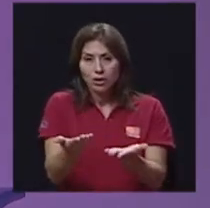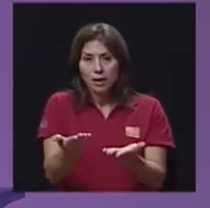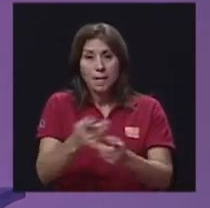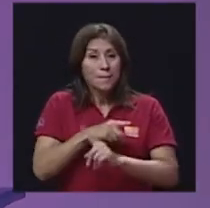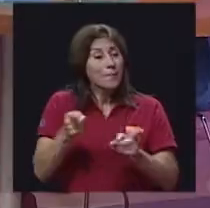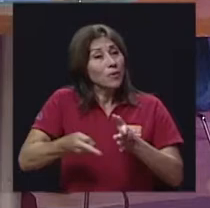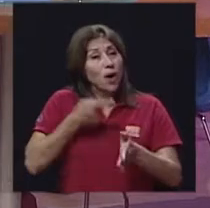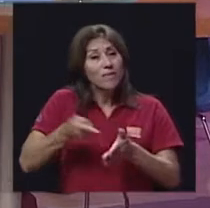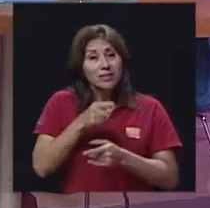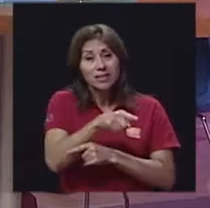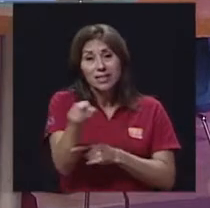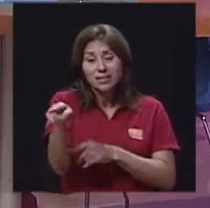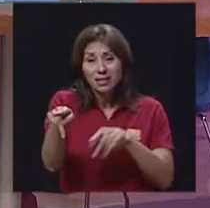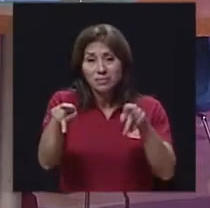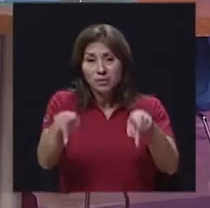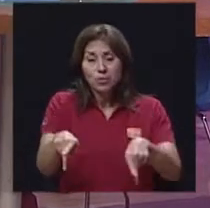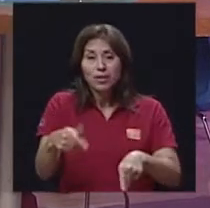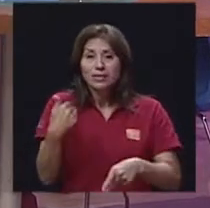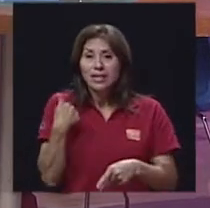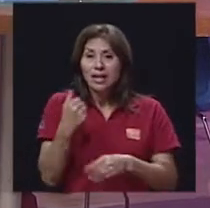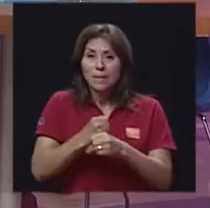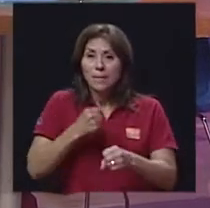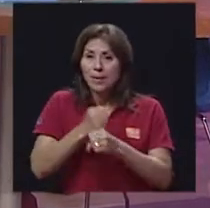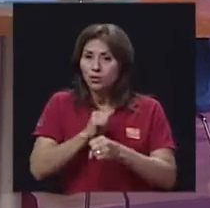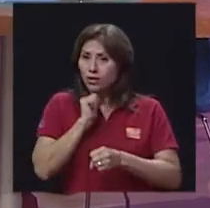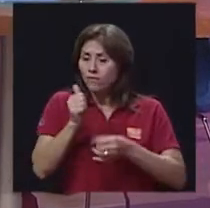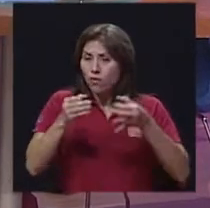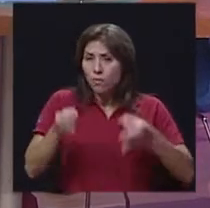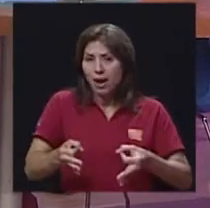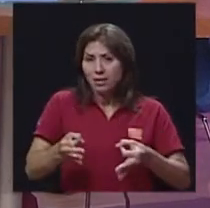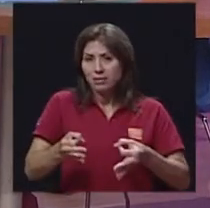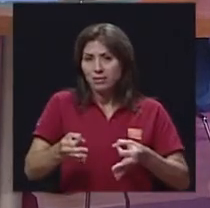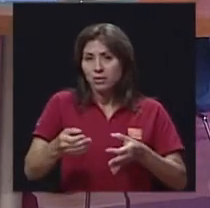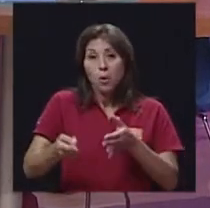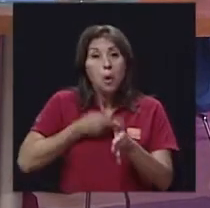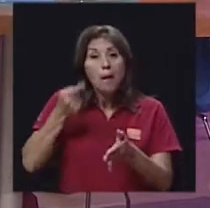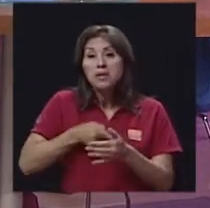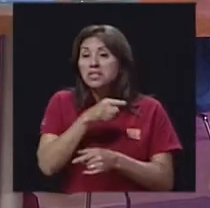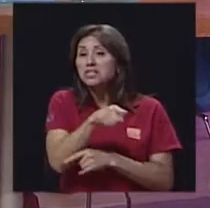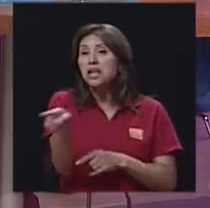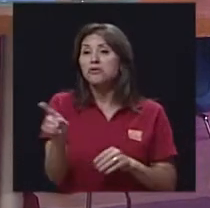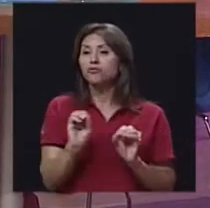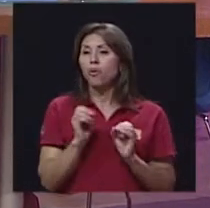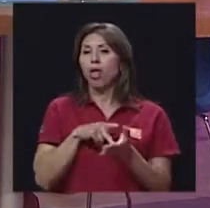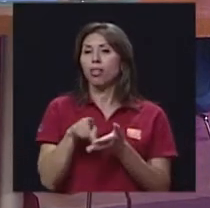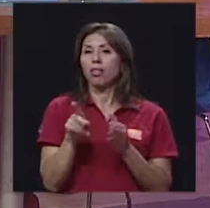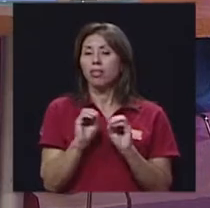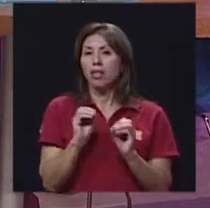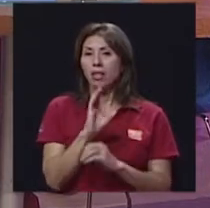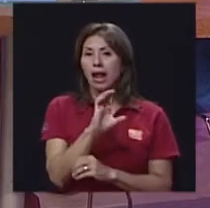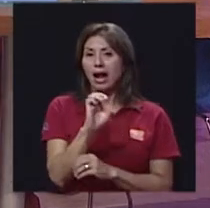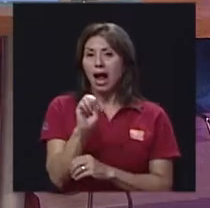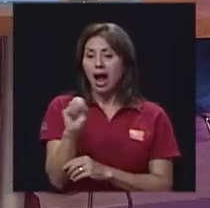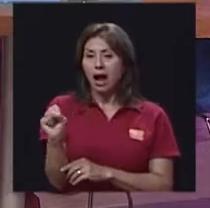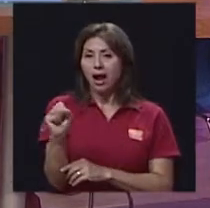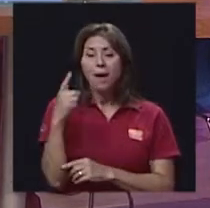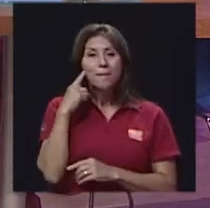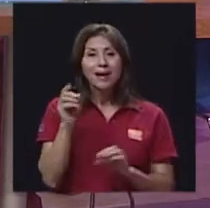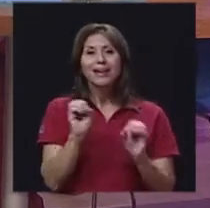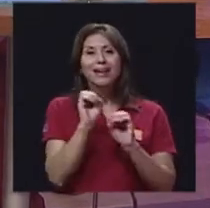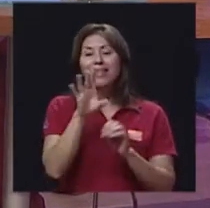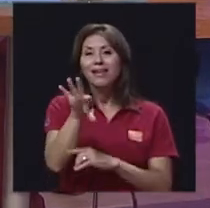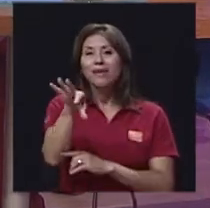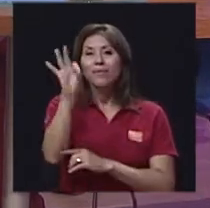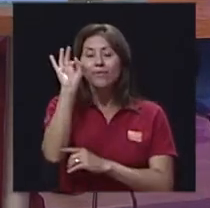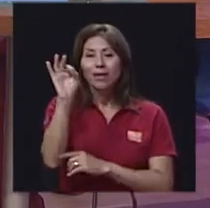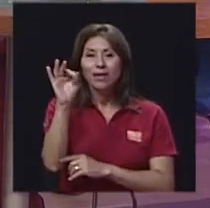señores, o otras veces ni siquiera se reportan a la caja precisamente para no ser localizados y no saber